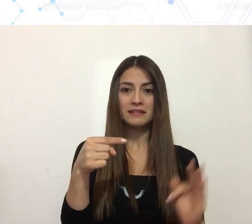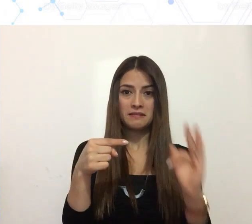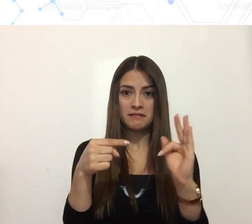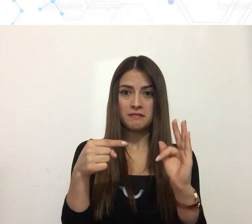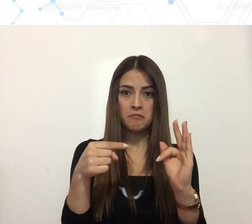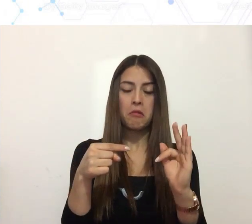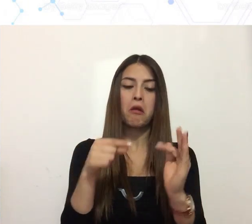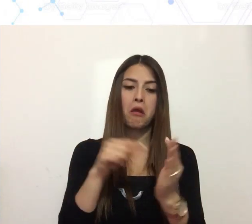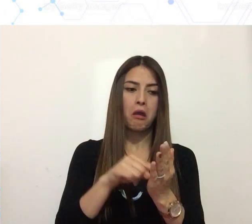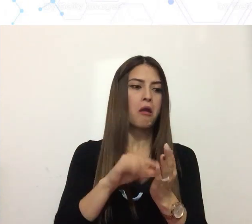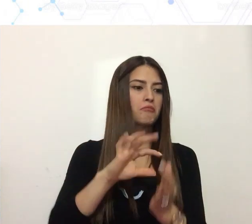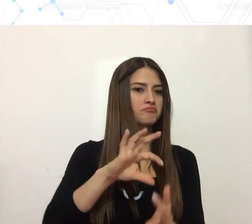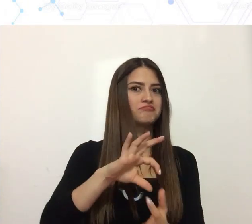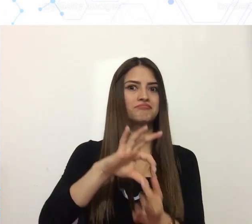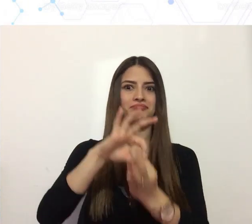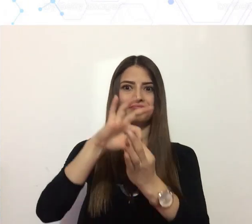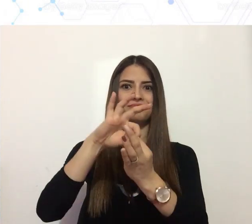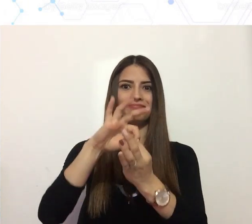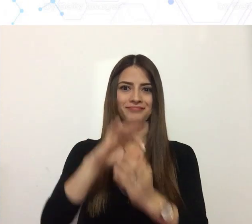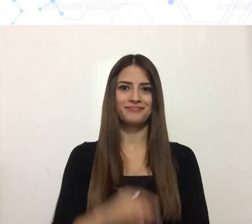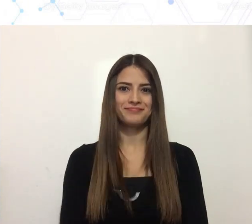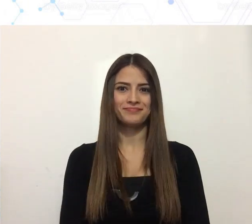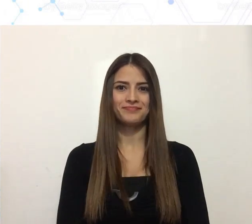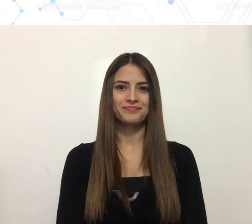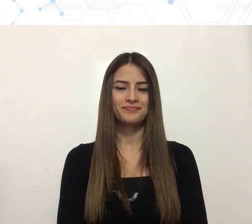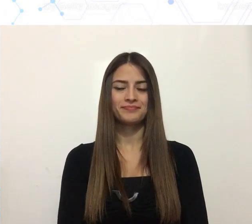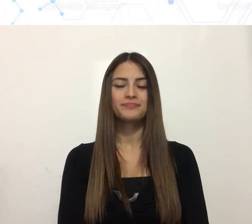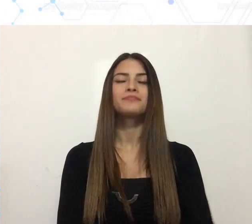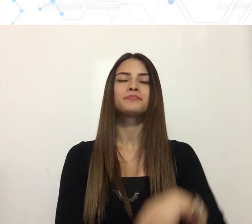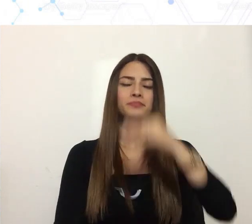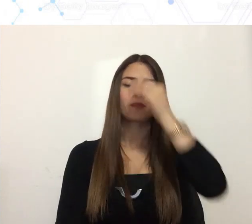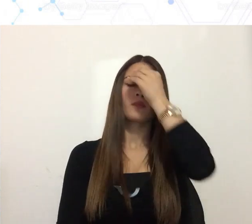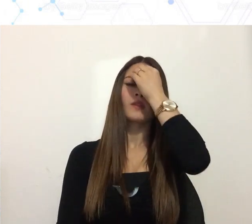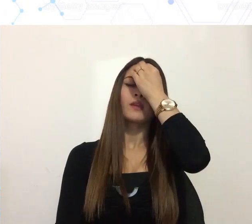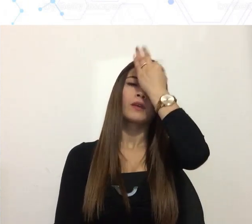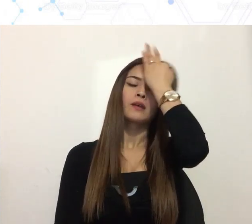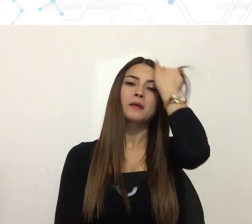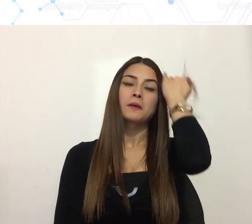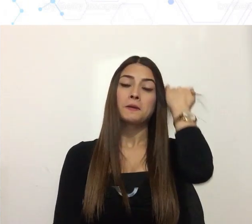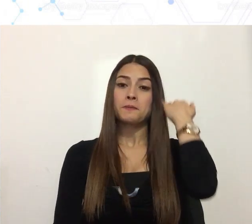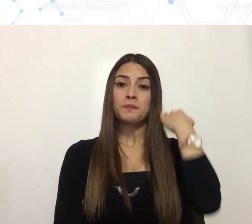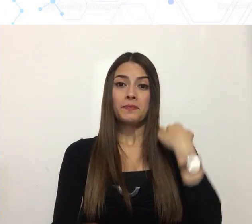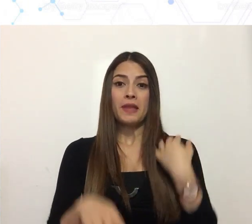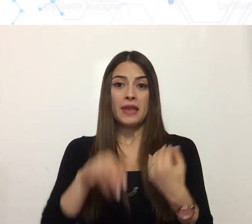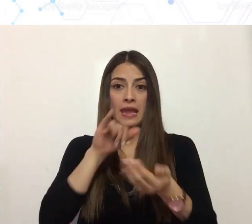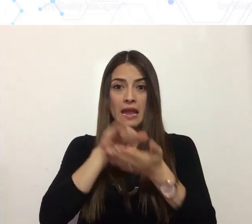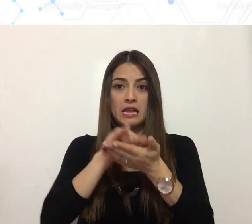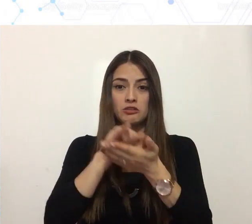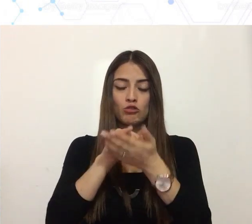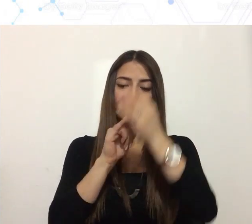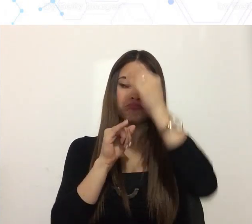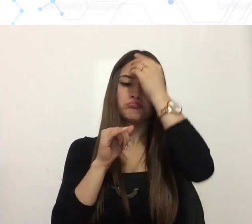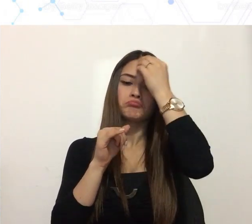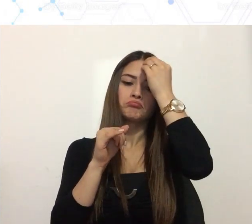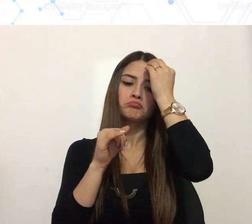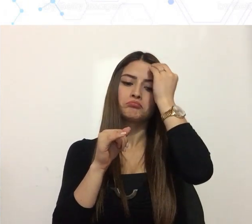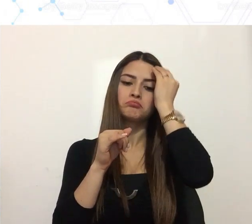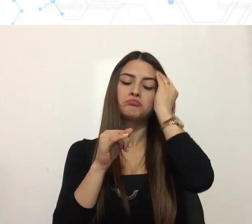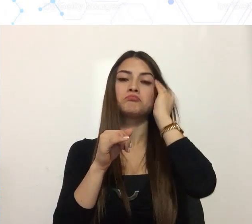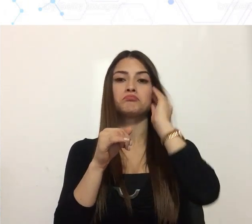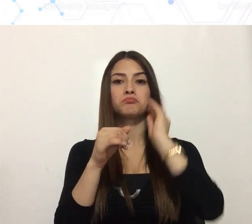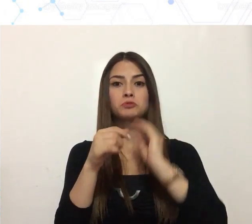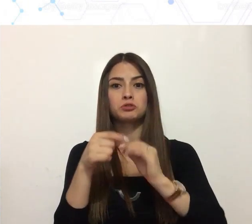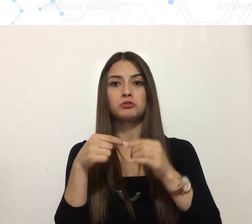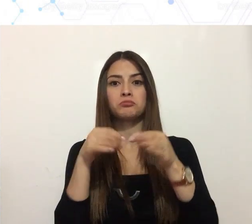los protones. Es sumamente importante. Entonces aquí, por ejemplo, vemos el electrodo negativo, que sería el cátodo, el